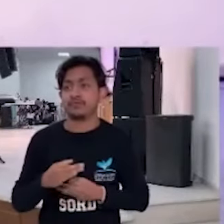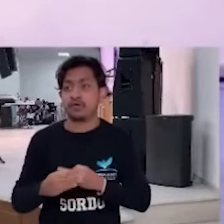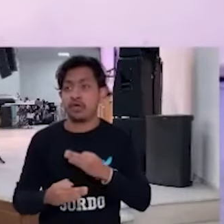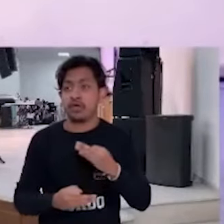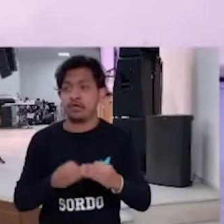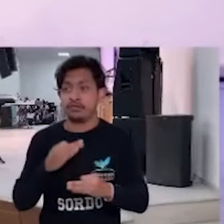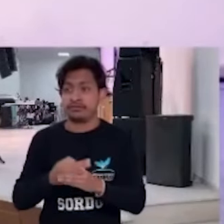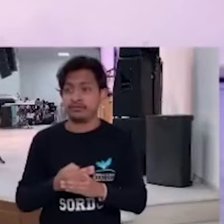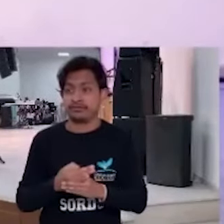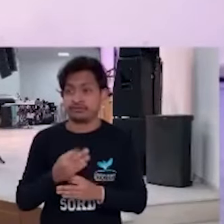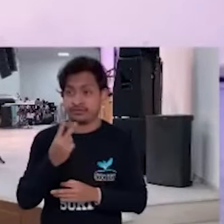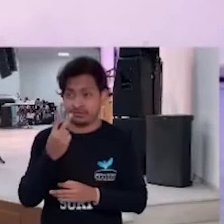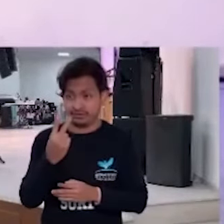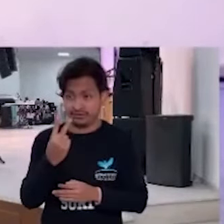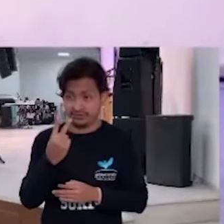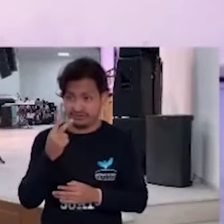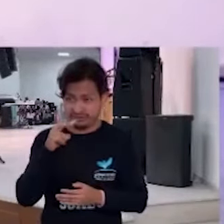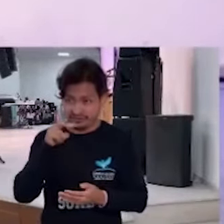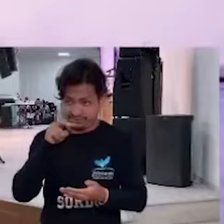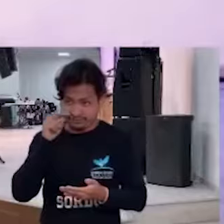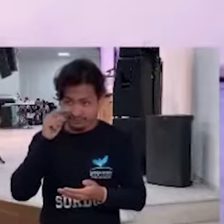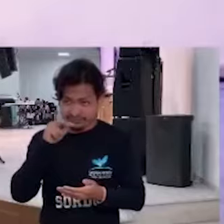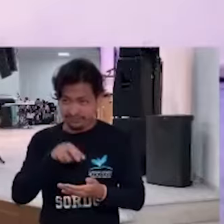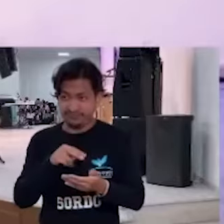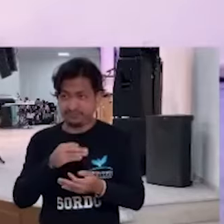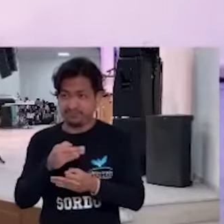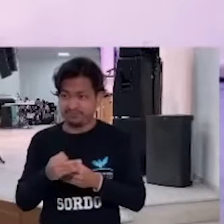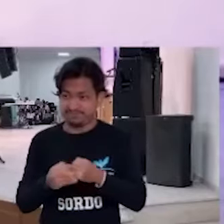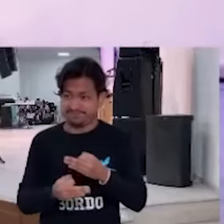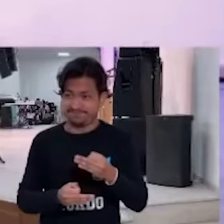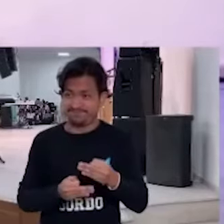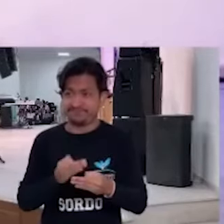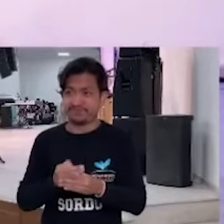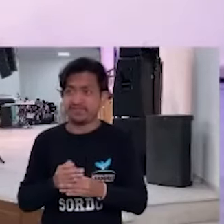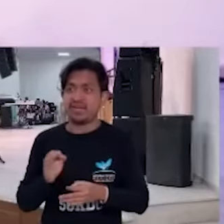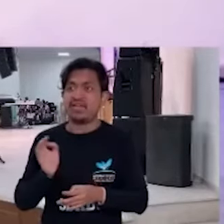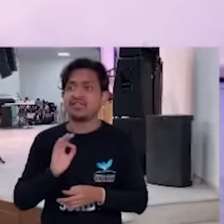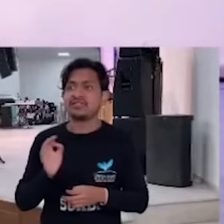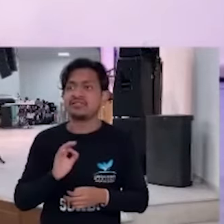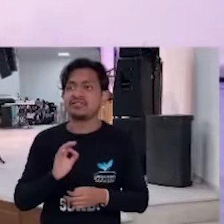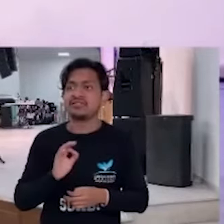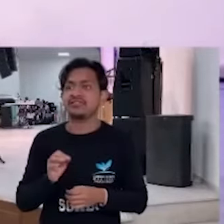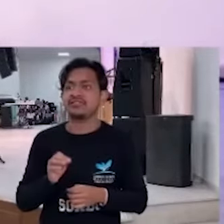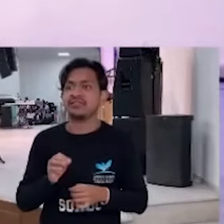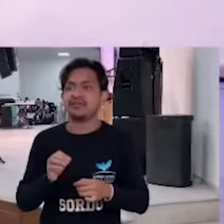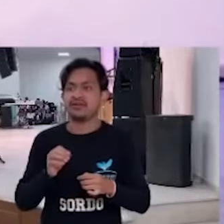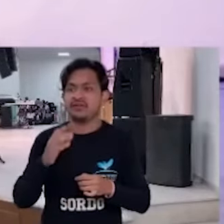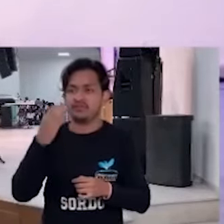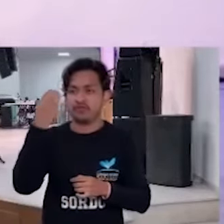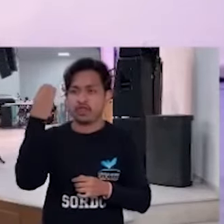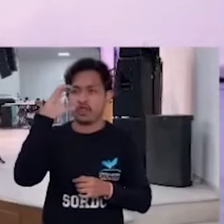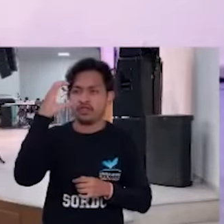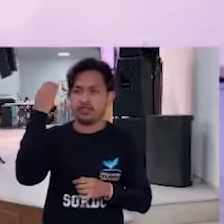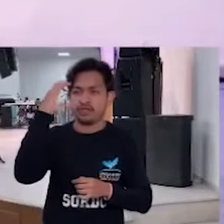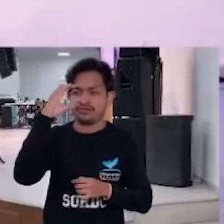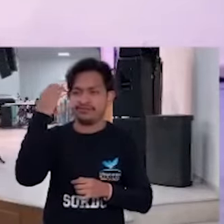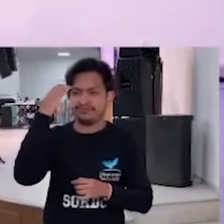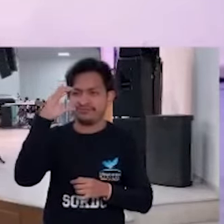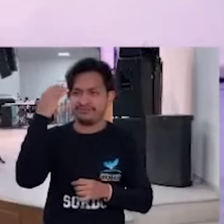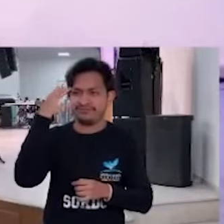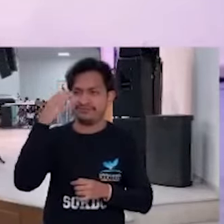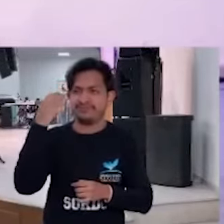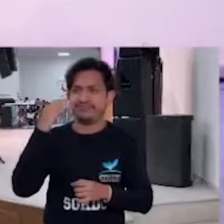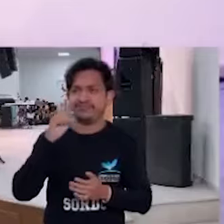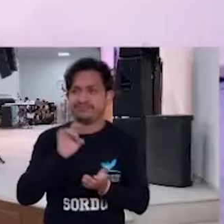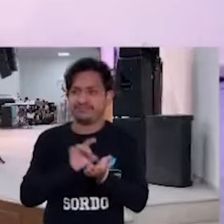las fotografías que muchas veces nos envían. Mi esposa, ¿verdad? Ya fue, un